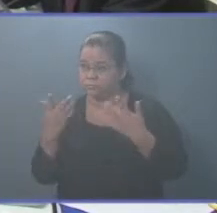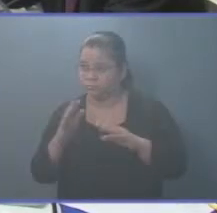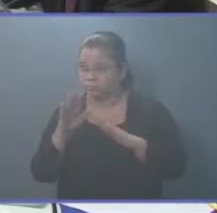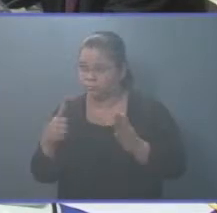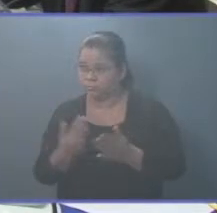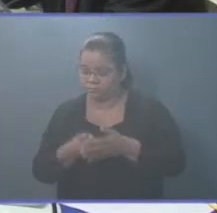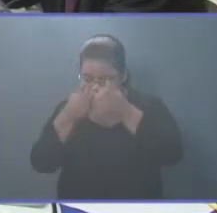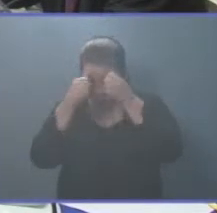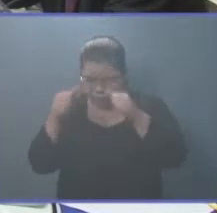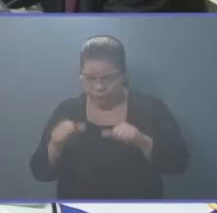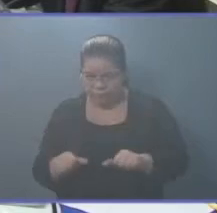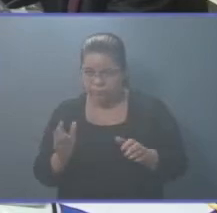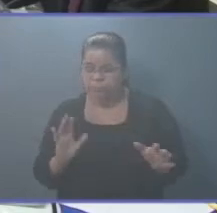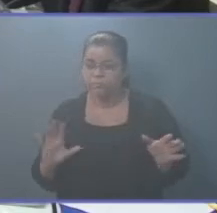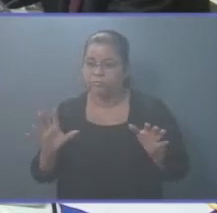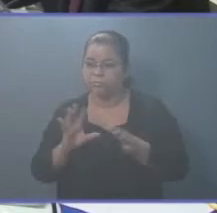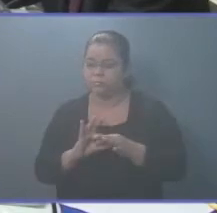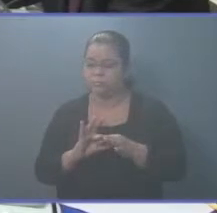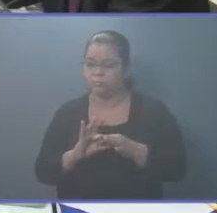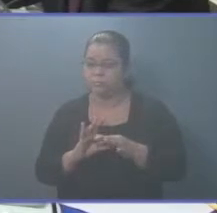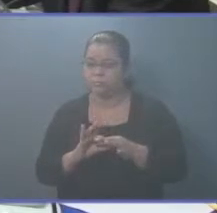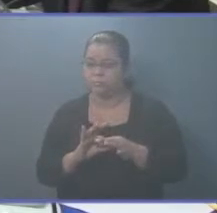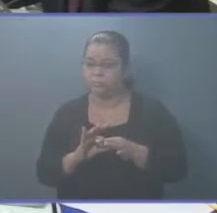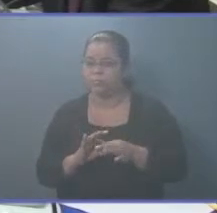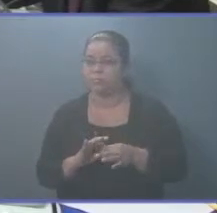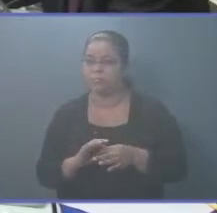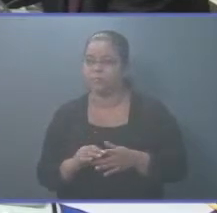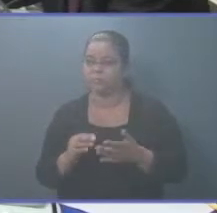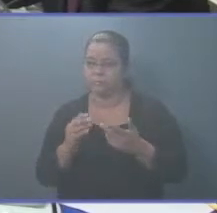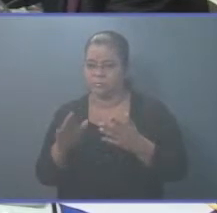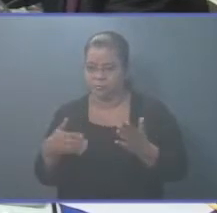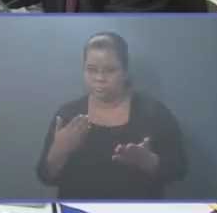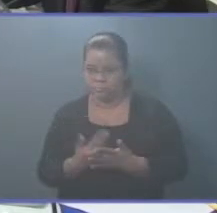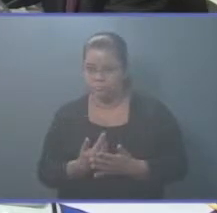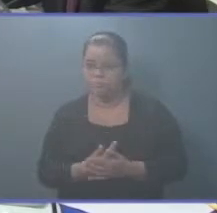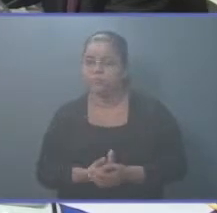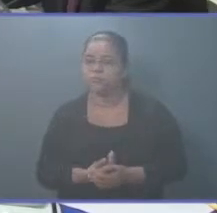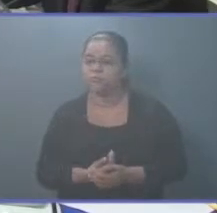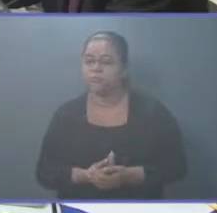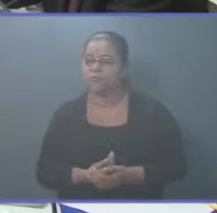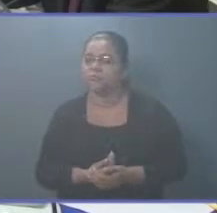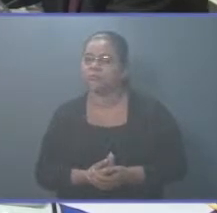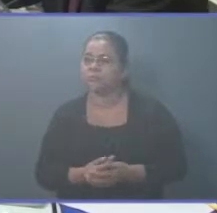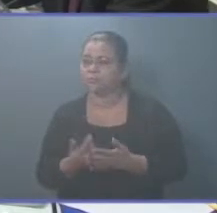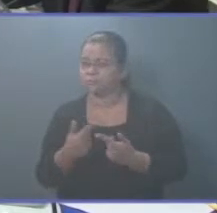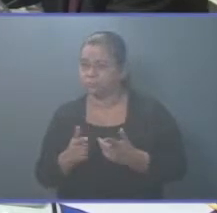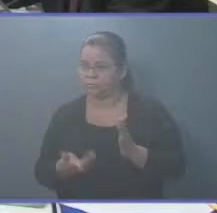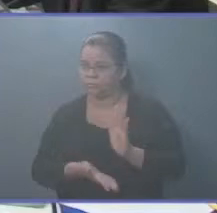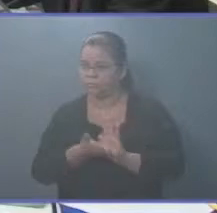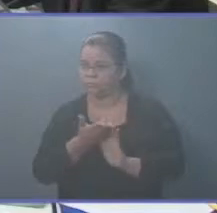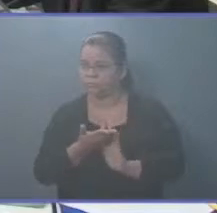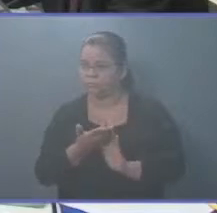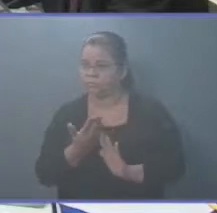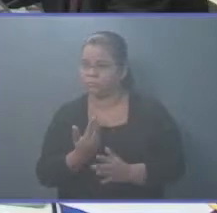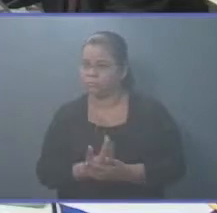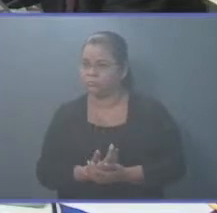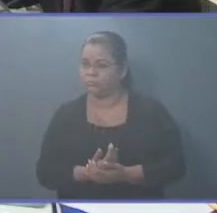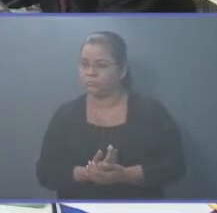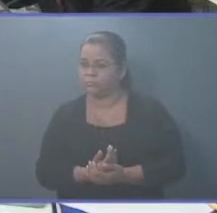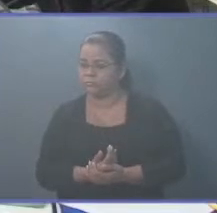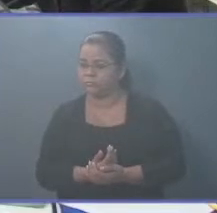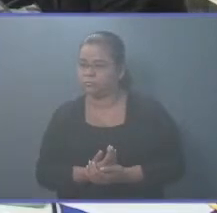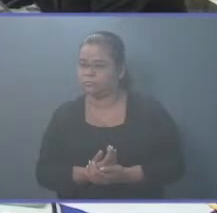desarrollo de las diligencias de investigación podrán disponerse, quitando y durante el desarrollo de procedimientos de detención de